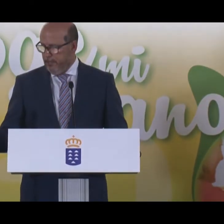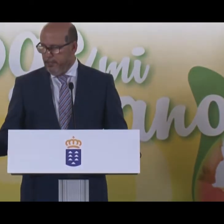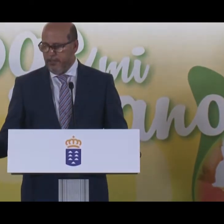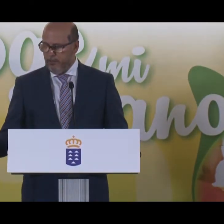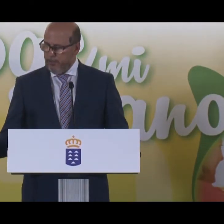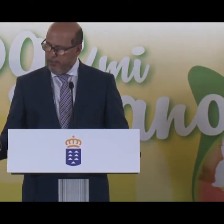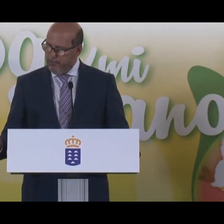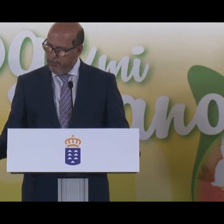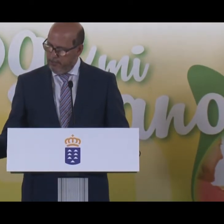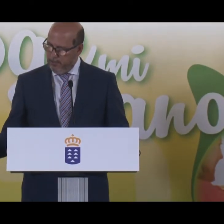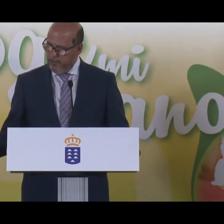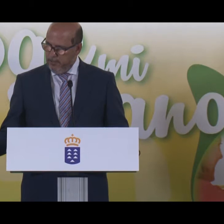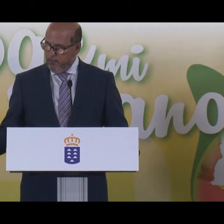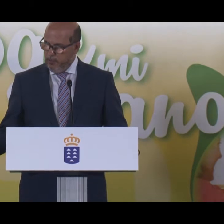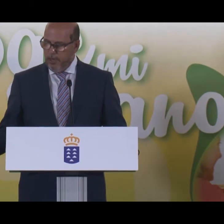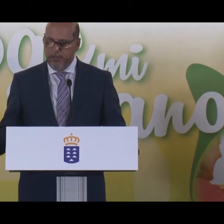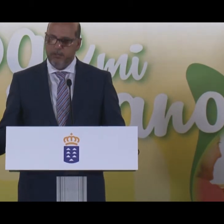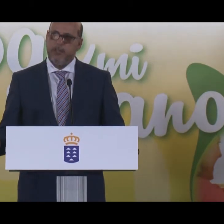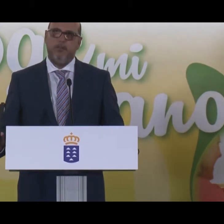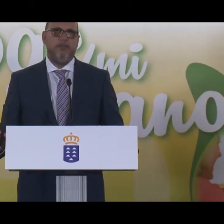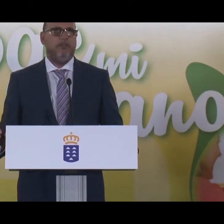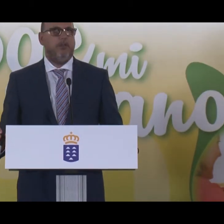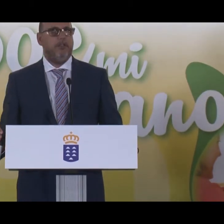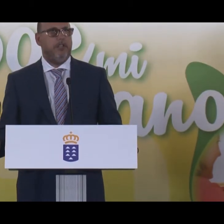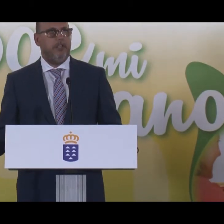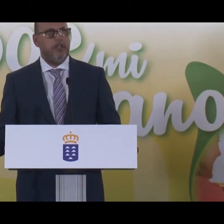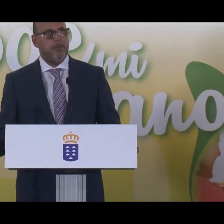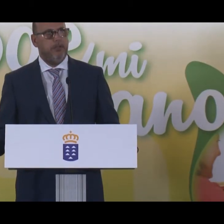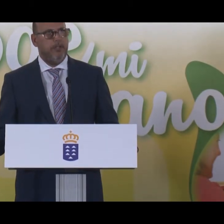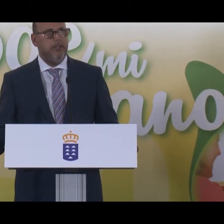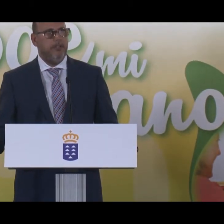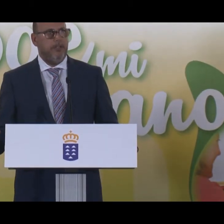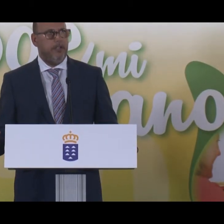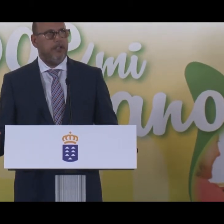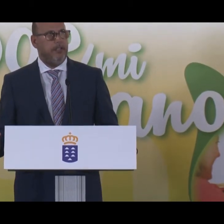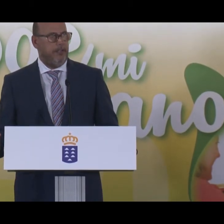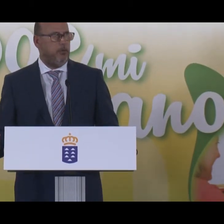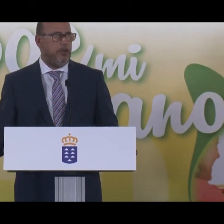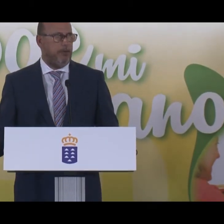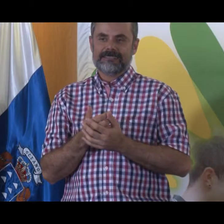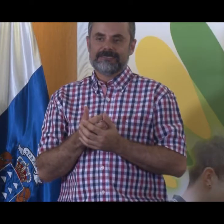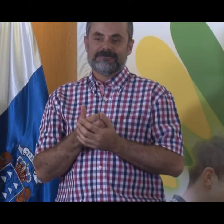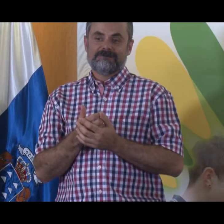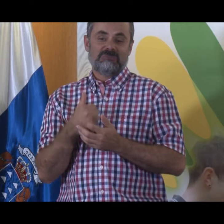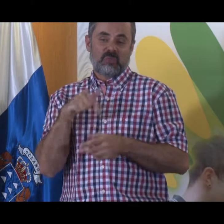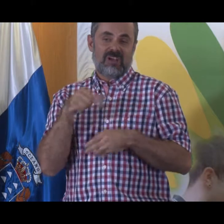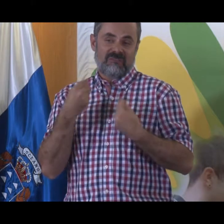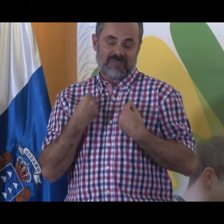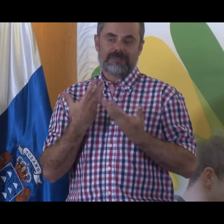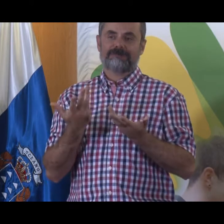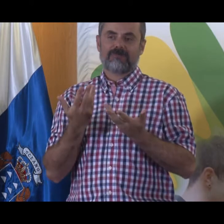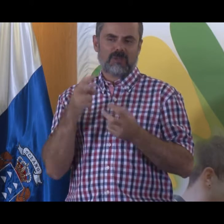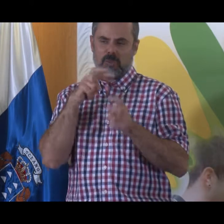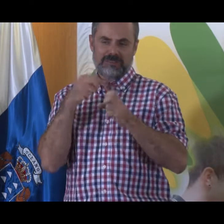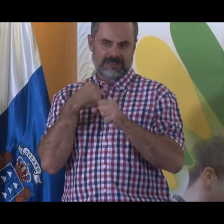11 y por no permanecer inmóvil y seguir avanzando en el caso que nos convoca hoy aquí, una vez más,